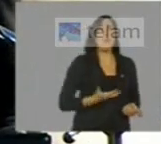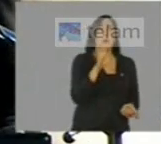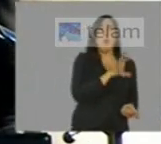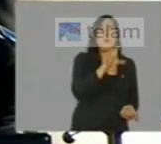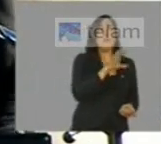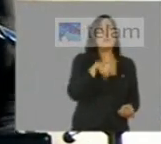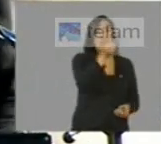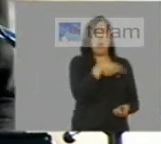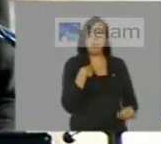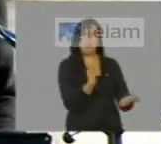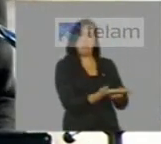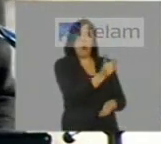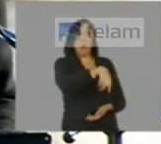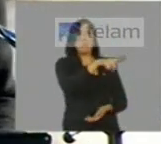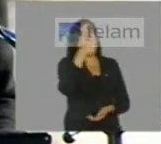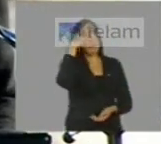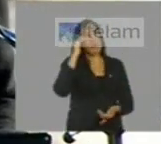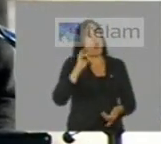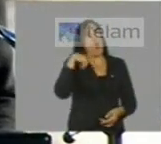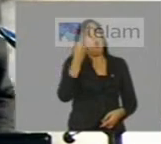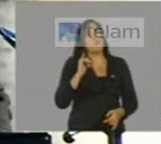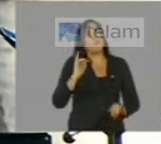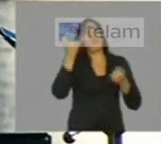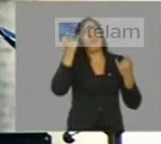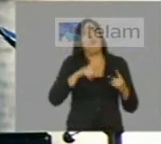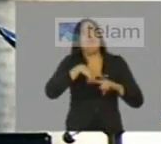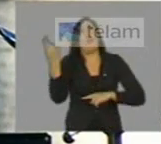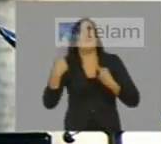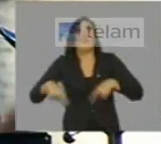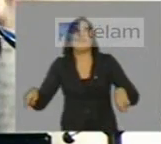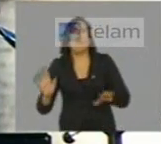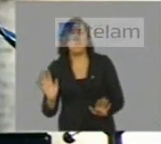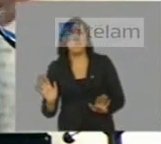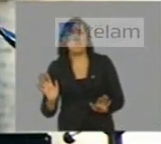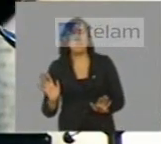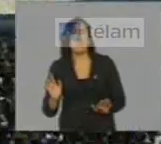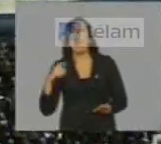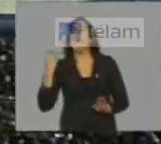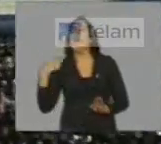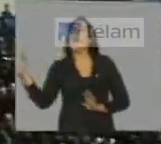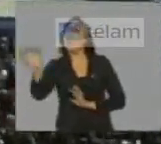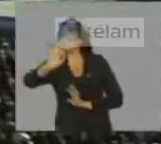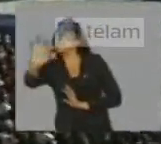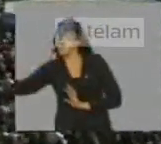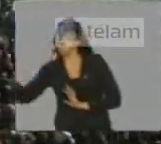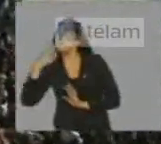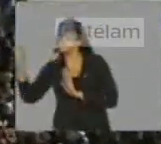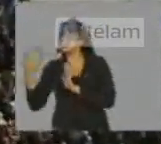sus ambiciones por algo más cómodo y seguro, por favor. Y donde además nadie te critica porque nadie te